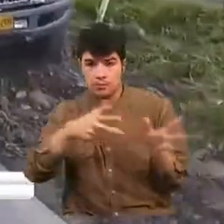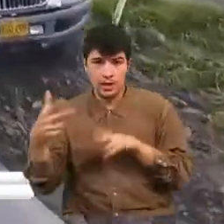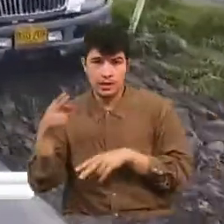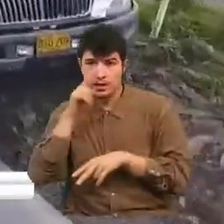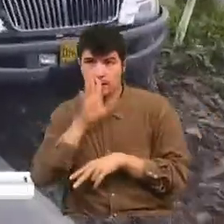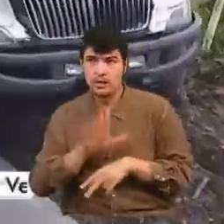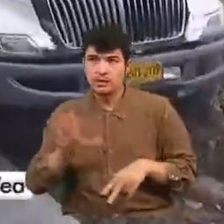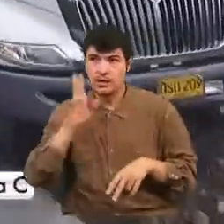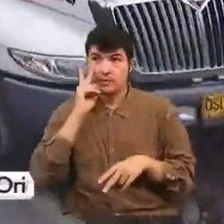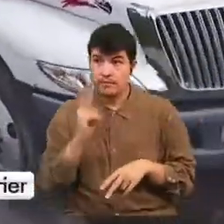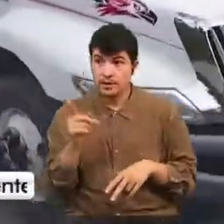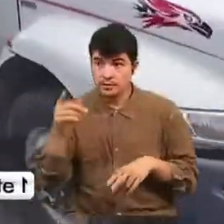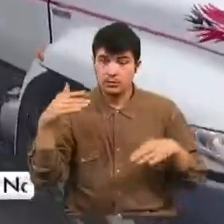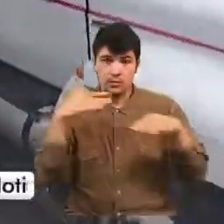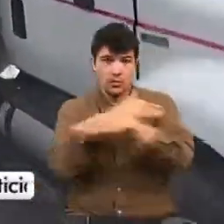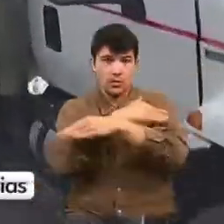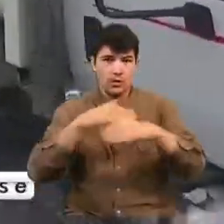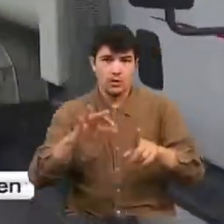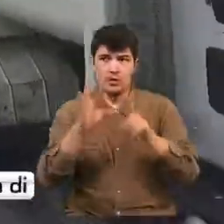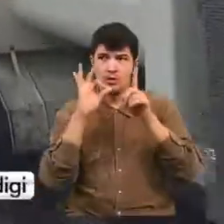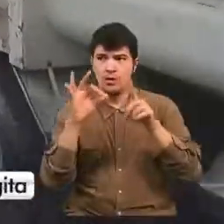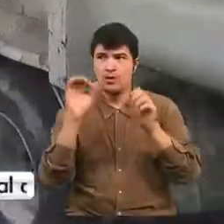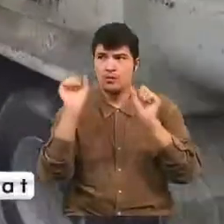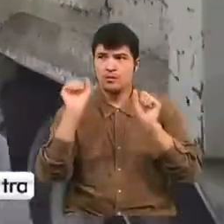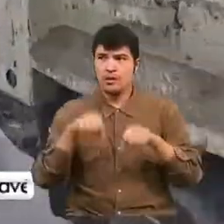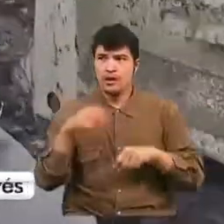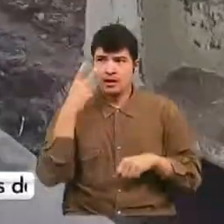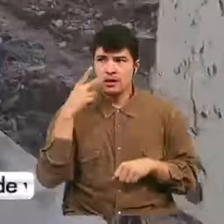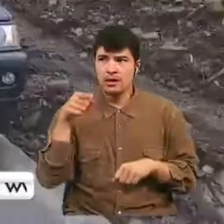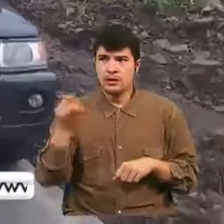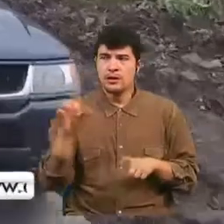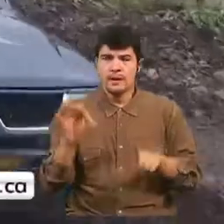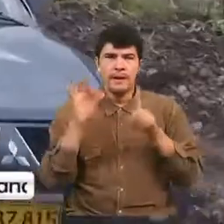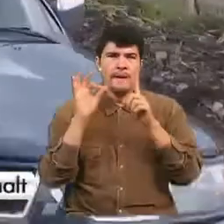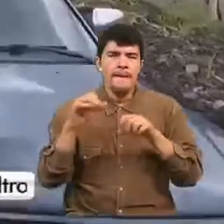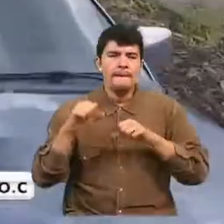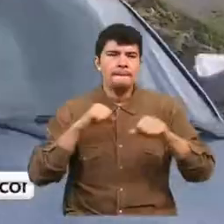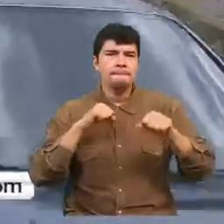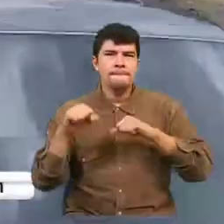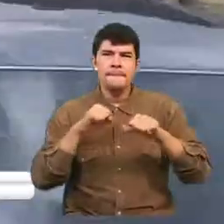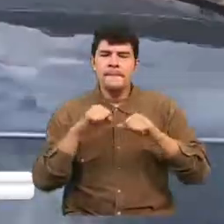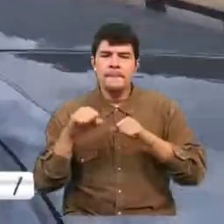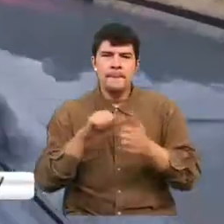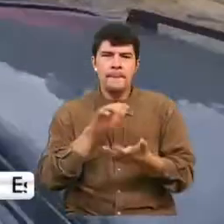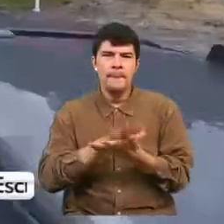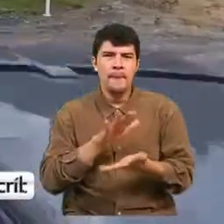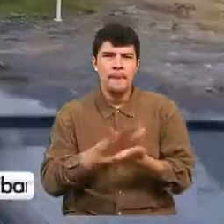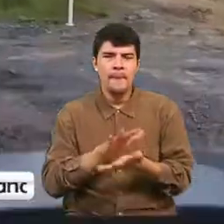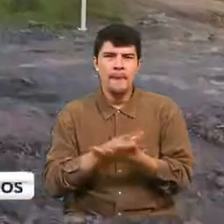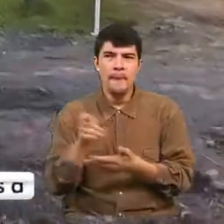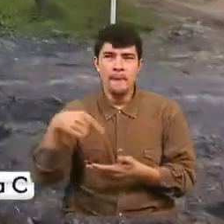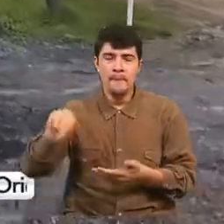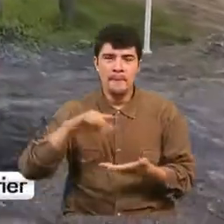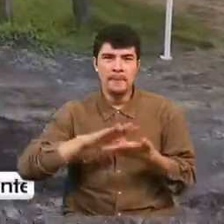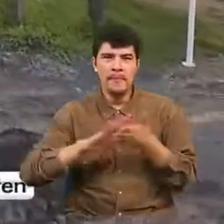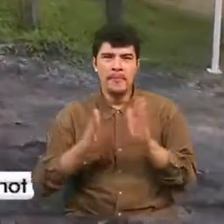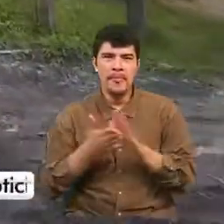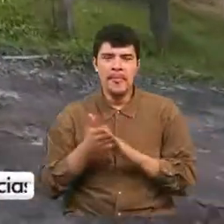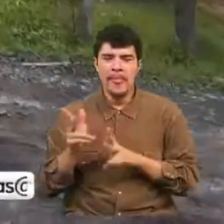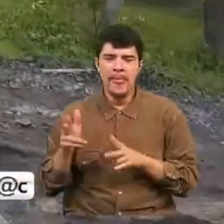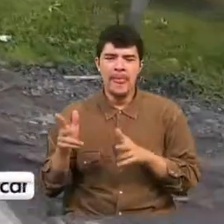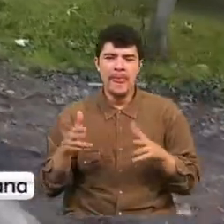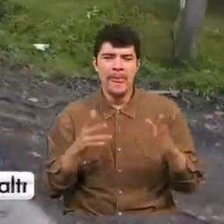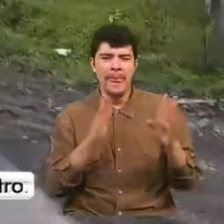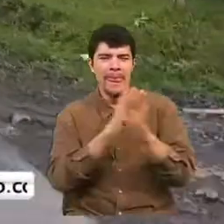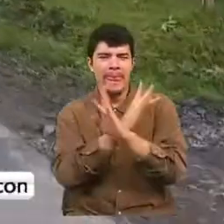importante obra que ya habilita y que garantiza una movilidad tranquila por parte de los habitantes que transitan por este